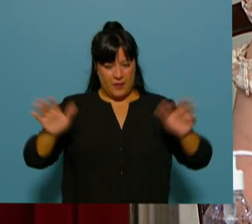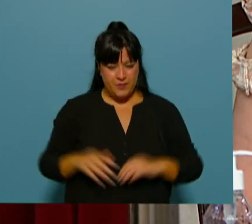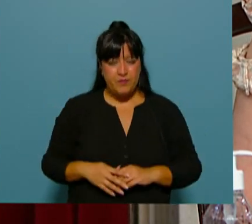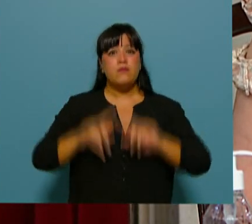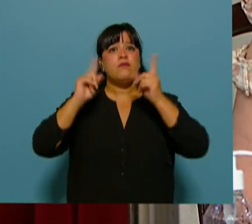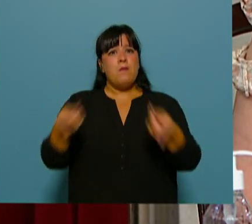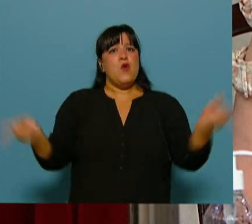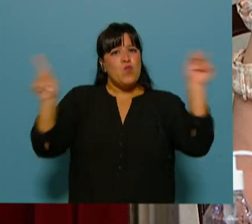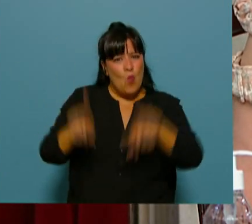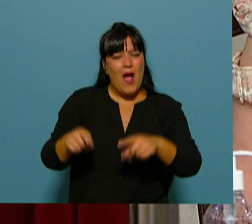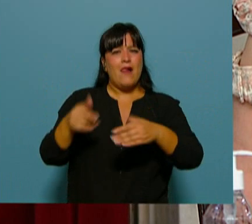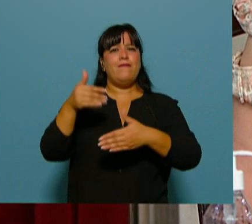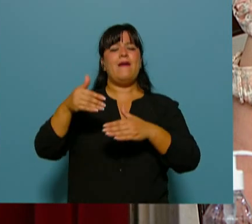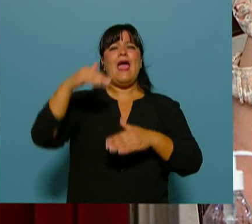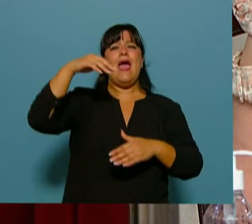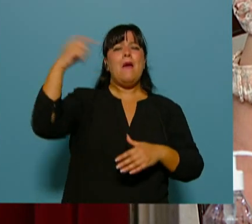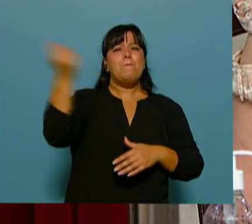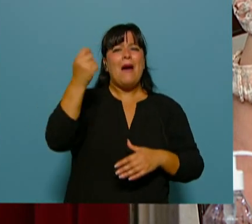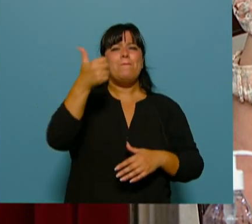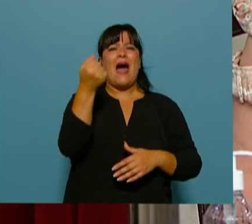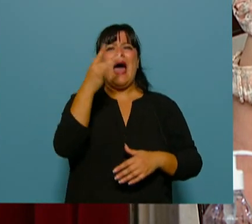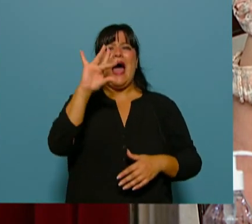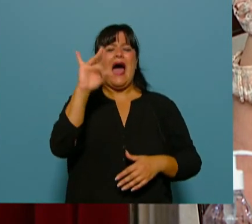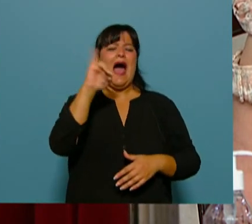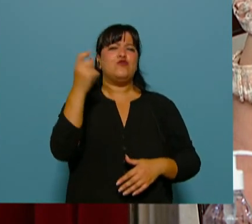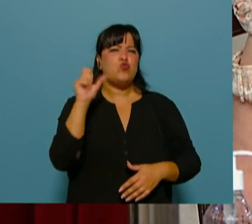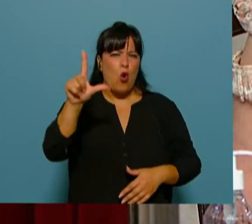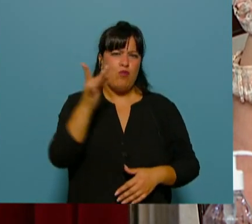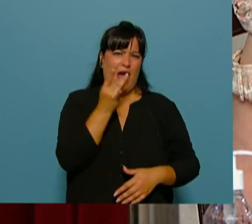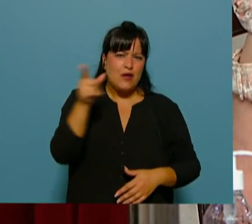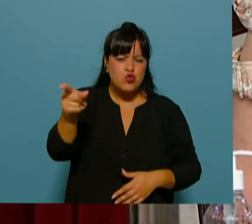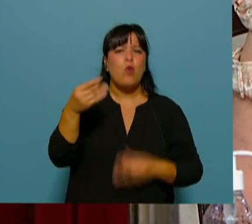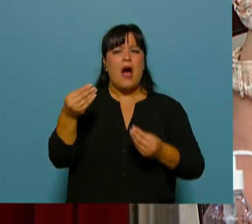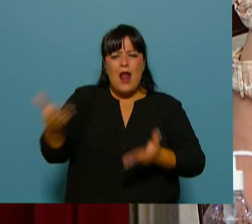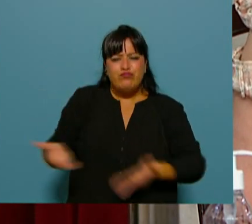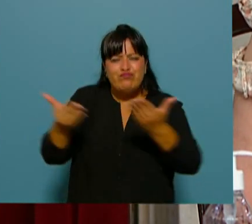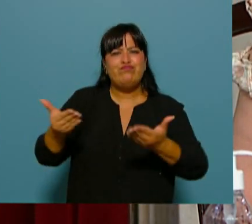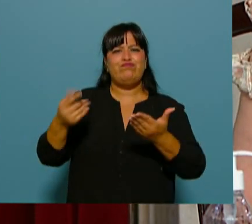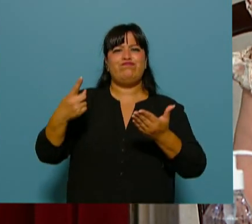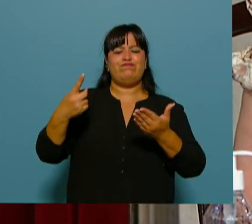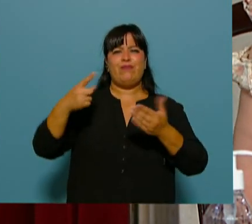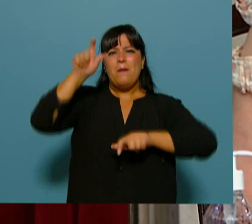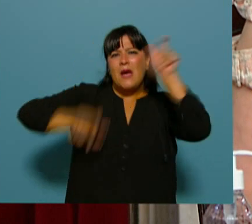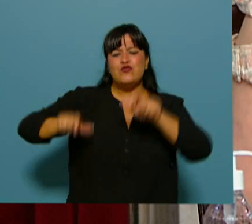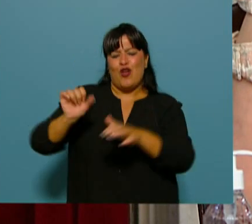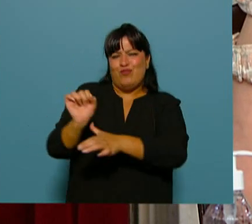Relanzamos la iniciativa Pampa Azul para promover el conocimiento